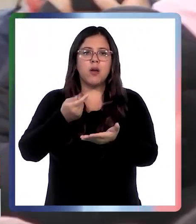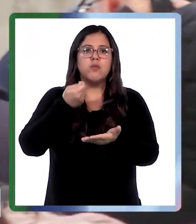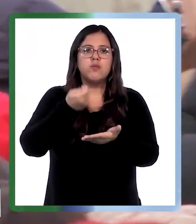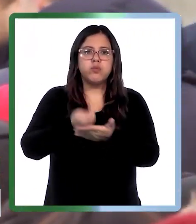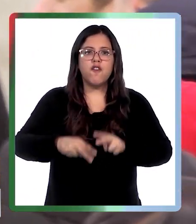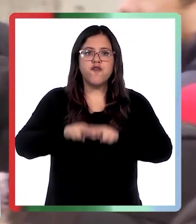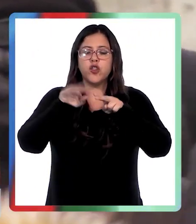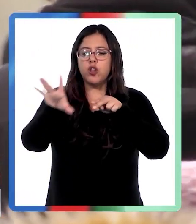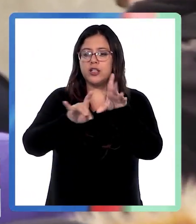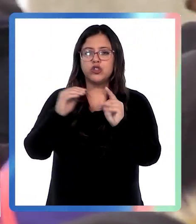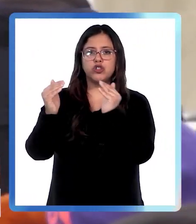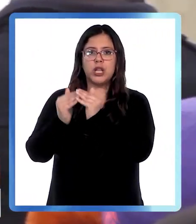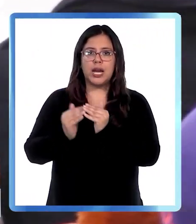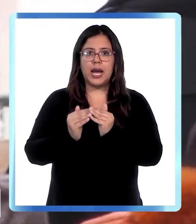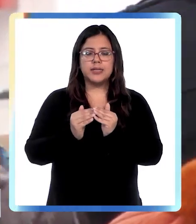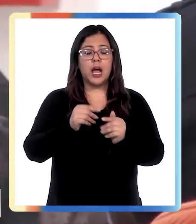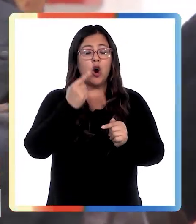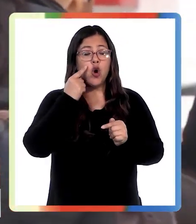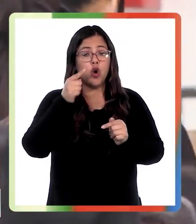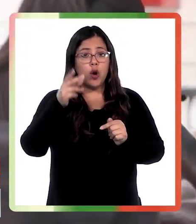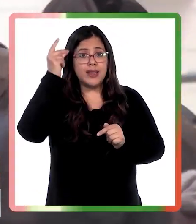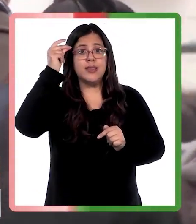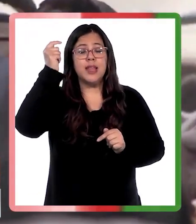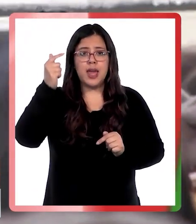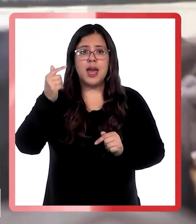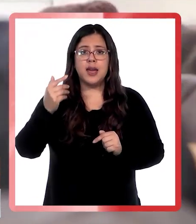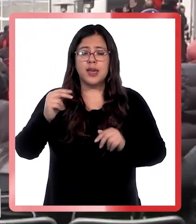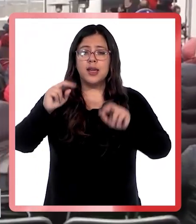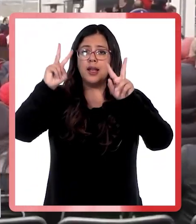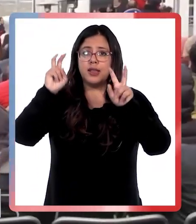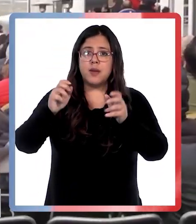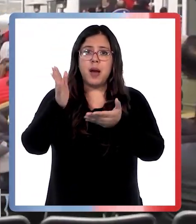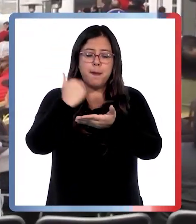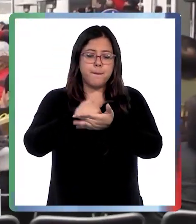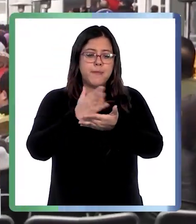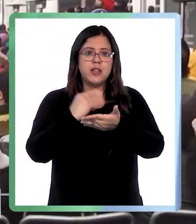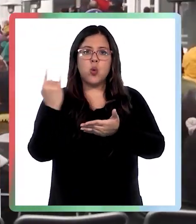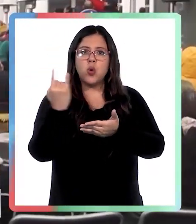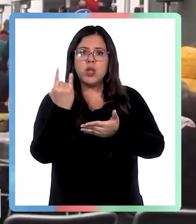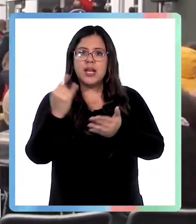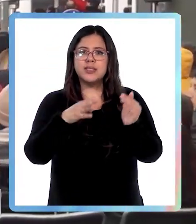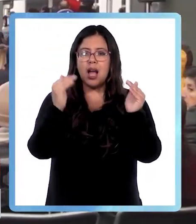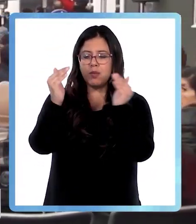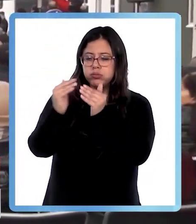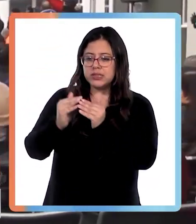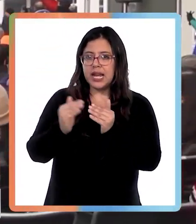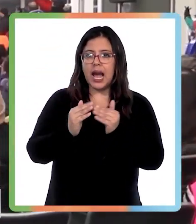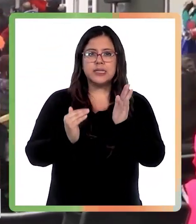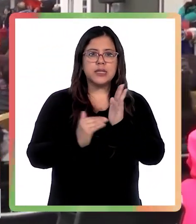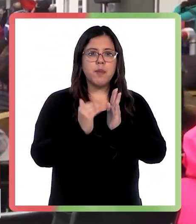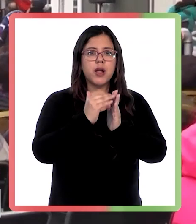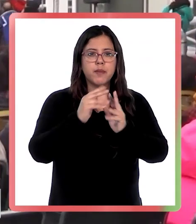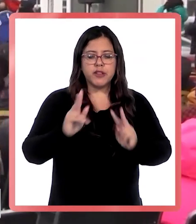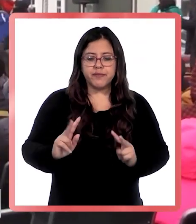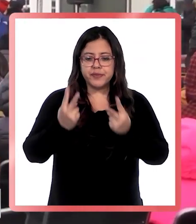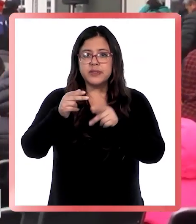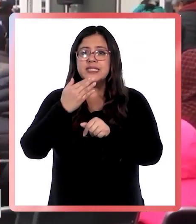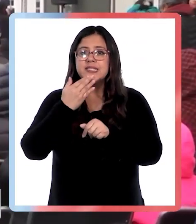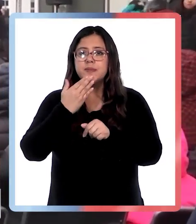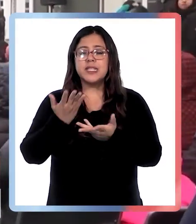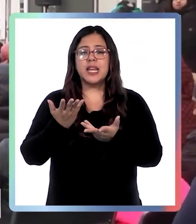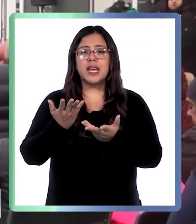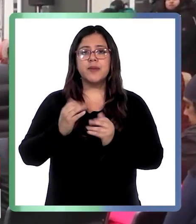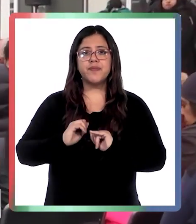solidario de elección de vivienda esta iniciativa se enmarca en el plan de emergencia habitacional Asimismo